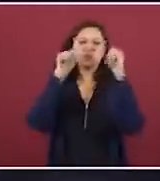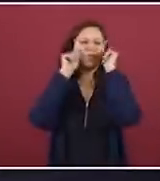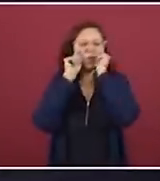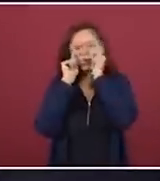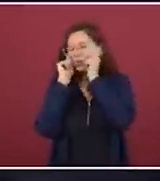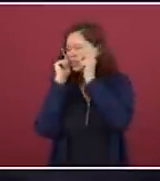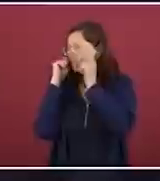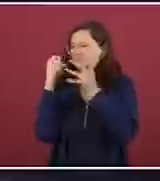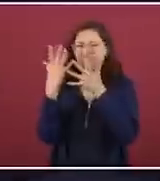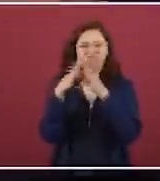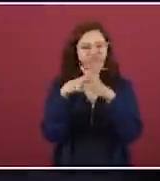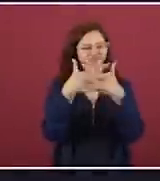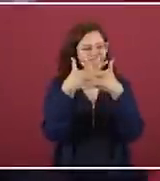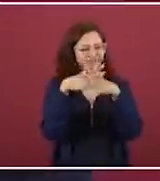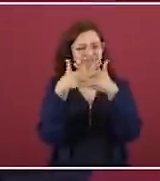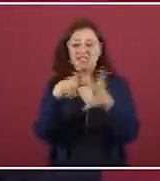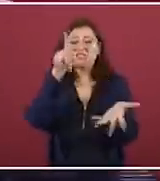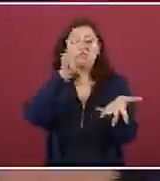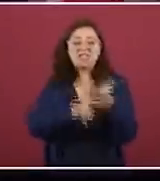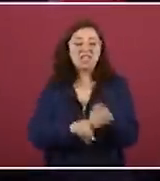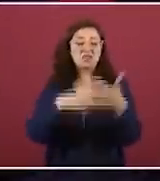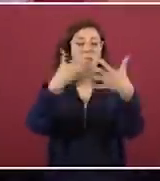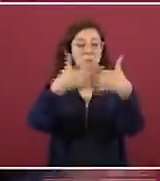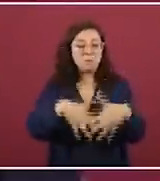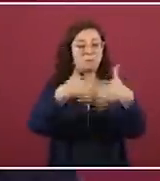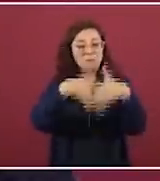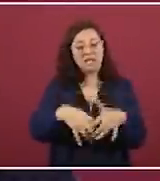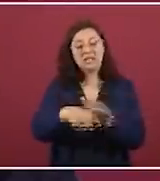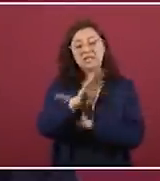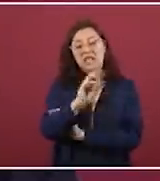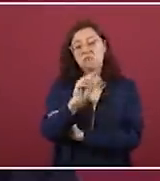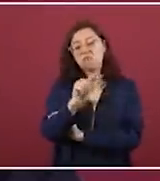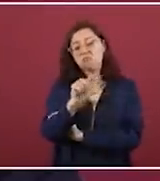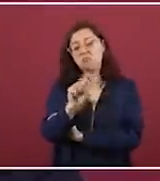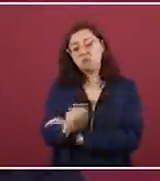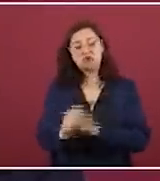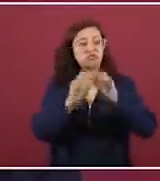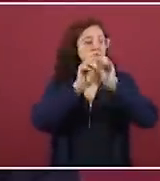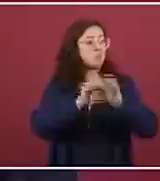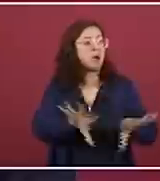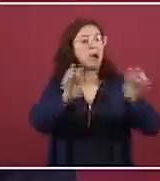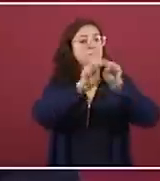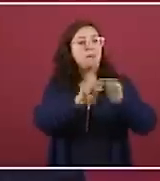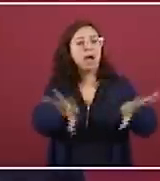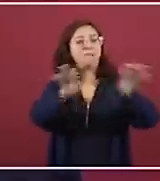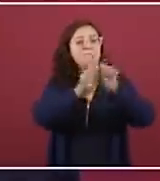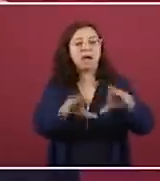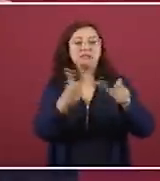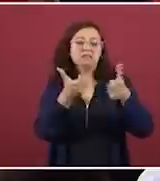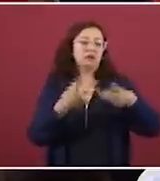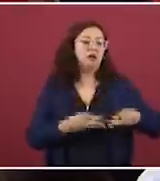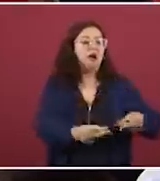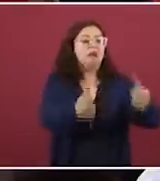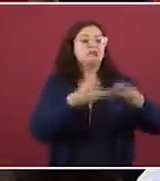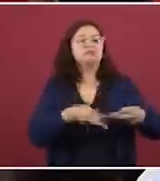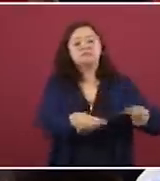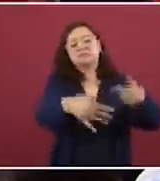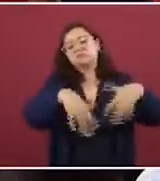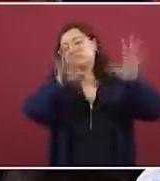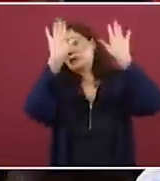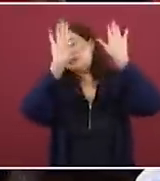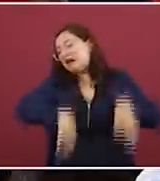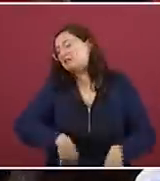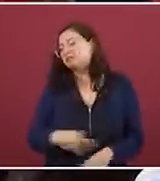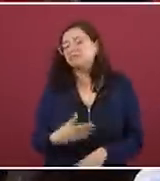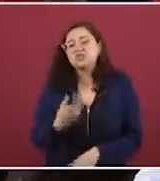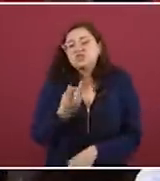aunque haya bots, ya dije que no sirven los bots, nada más gastan el dinero. Claro que las empresas sí